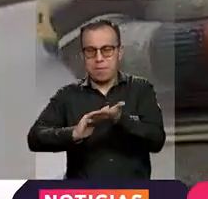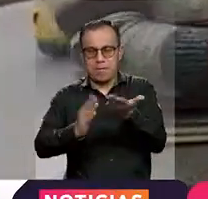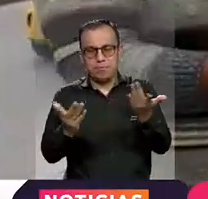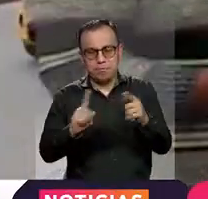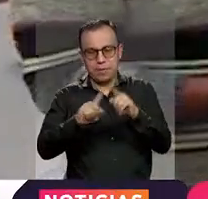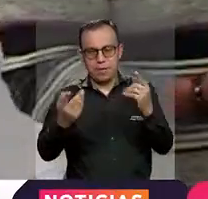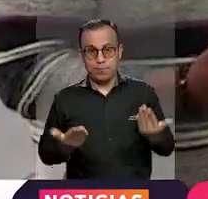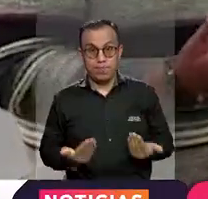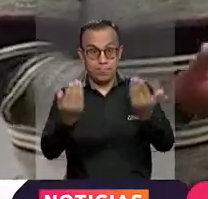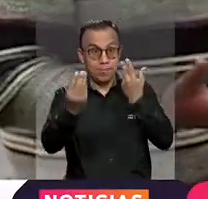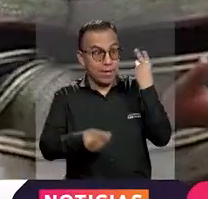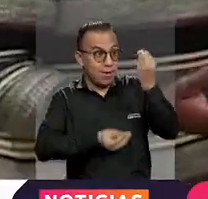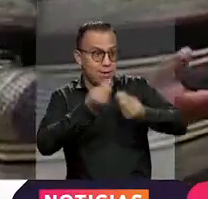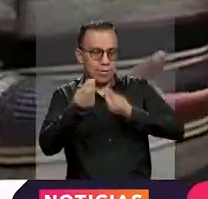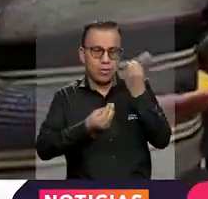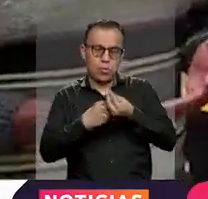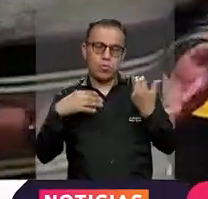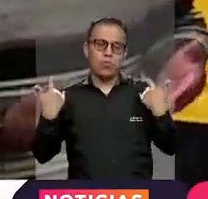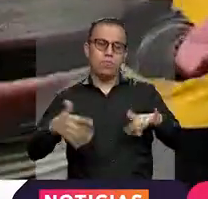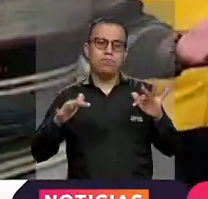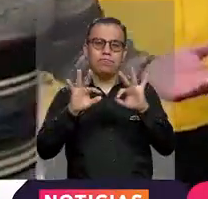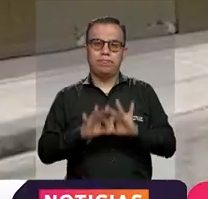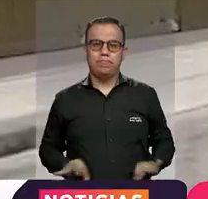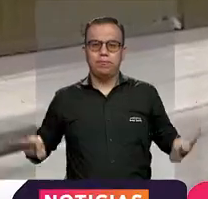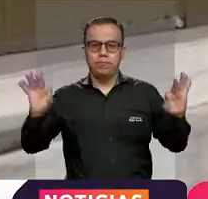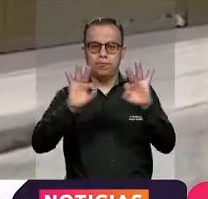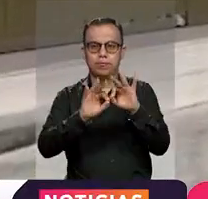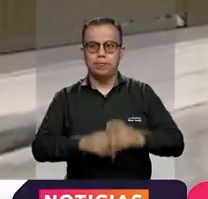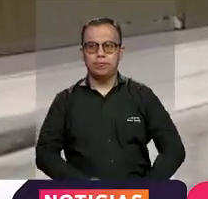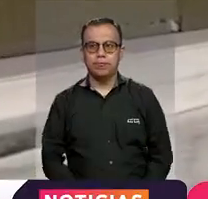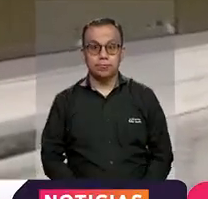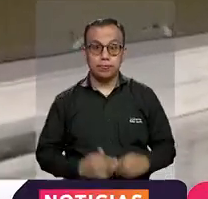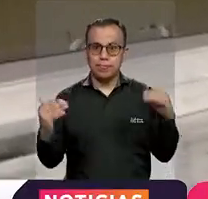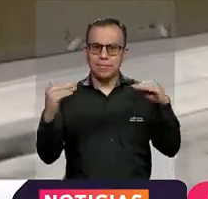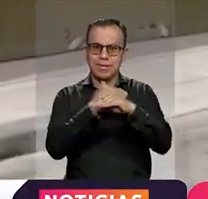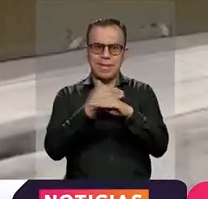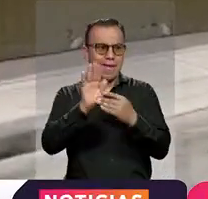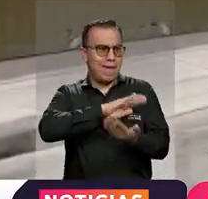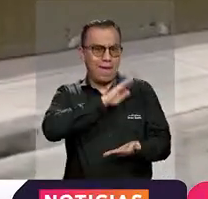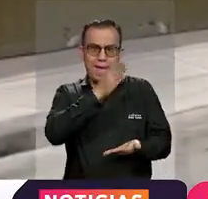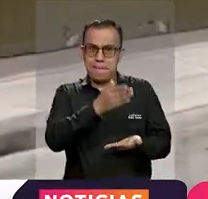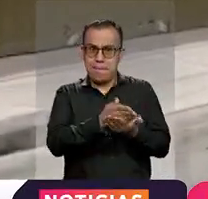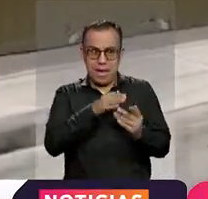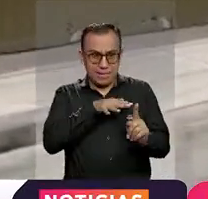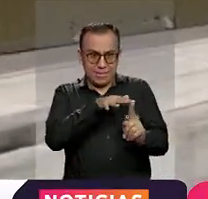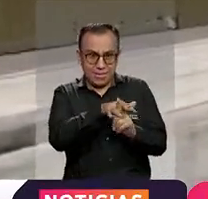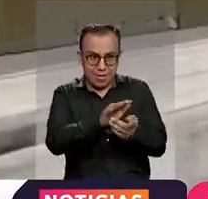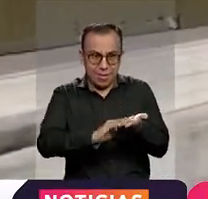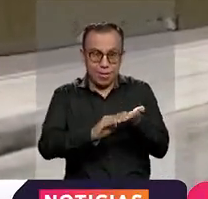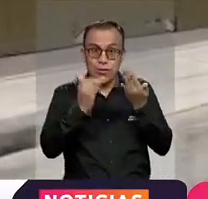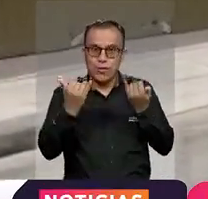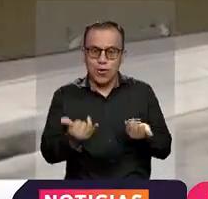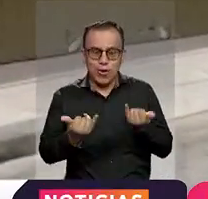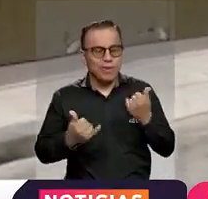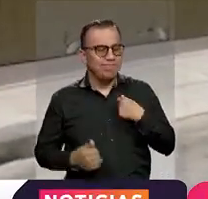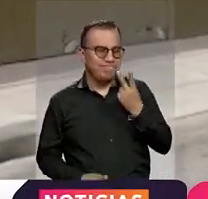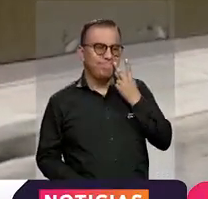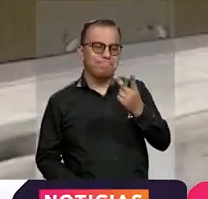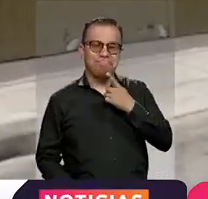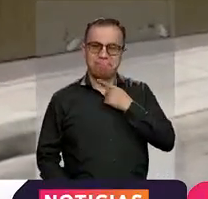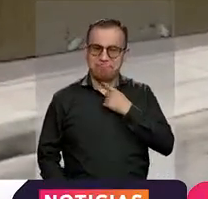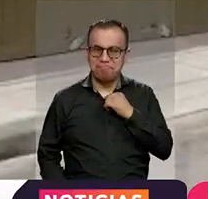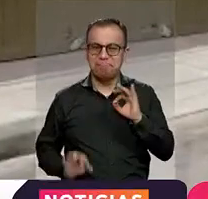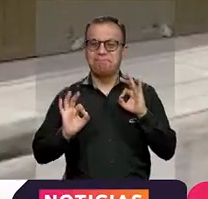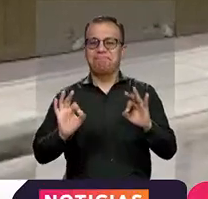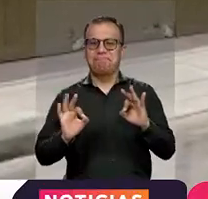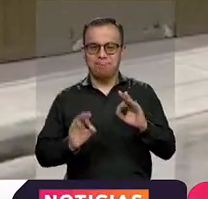verdad, que se haya hecho esta obra es muy importante. Una vía que jamás había sido intervenida. Hoy tenemos el gusto y la dicha de vivir este